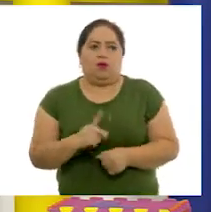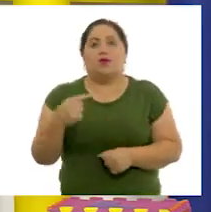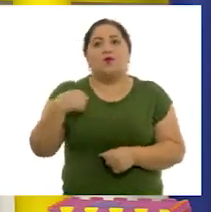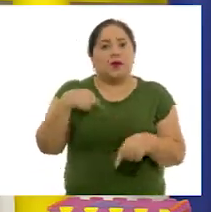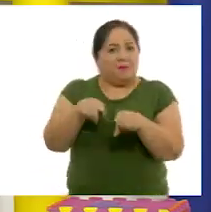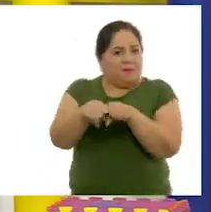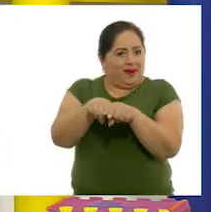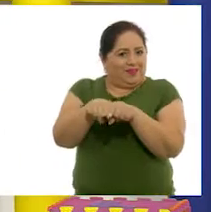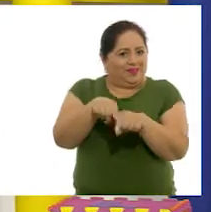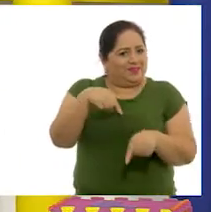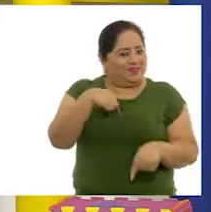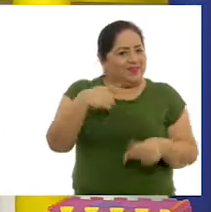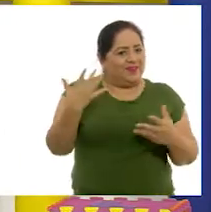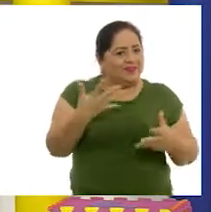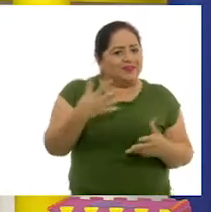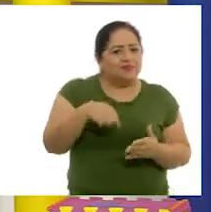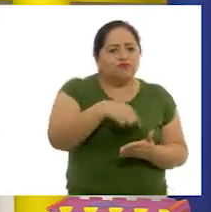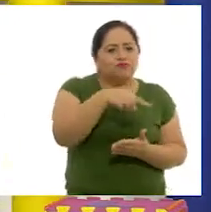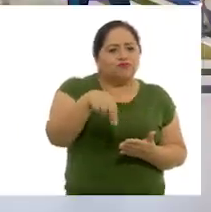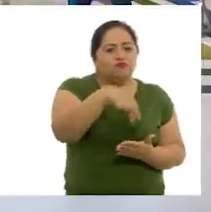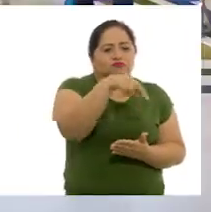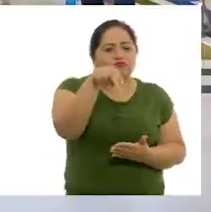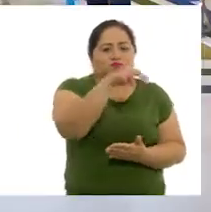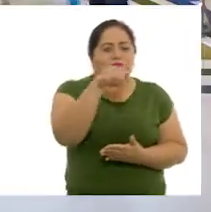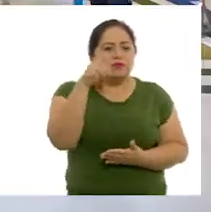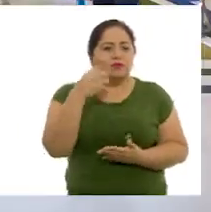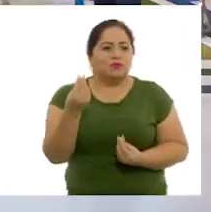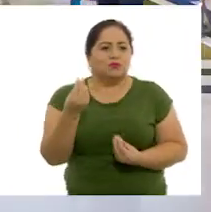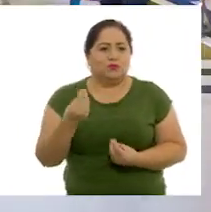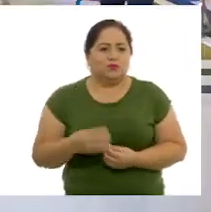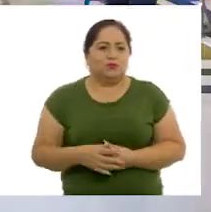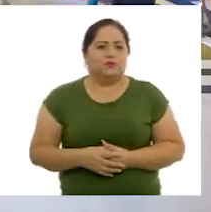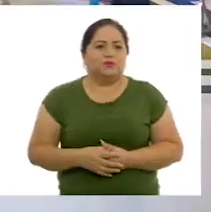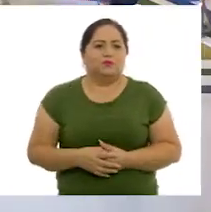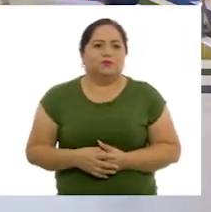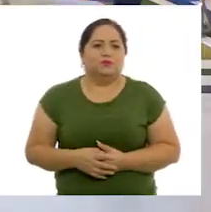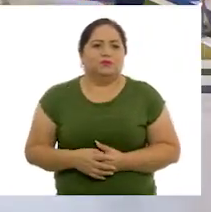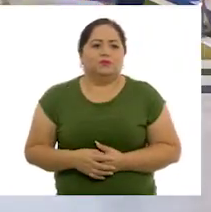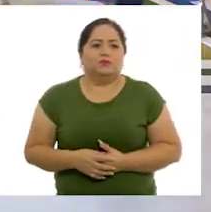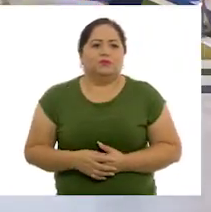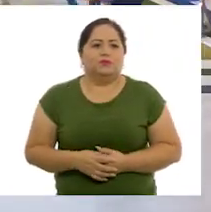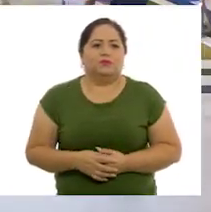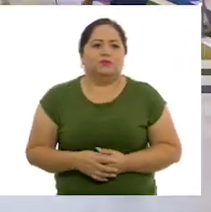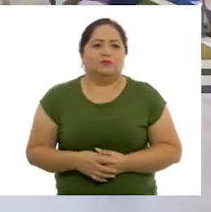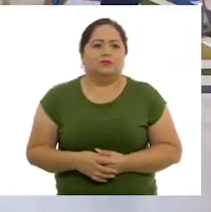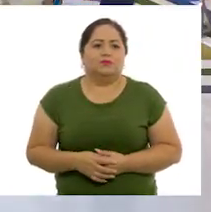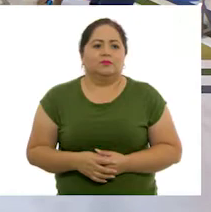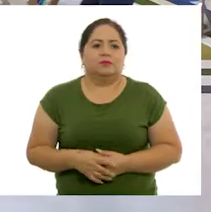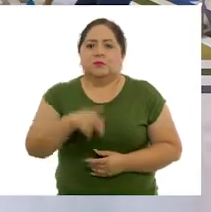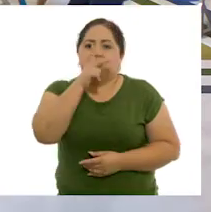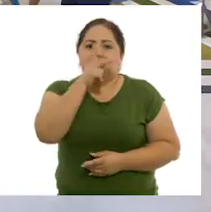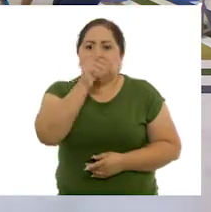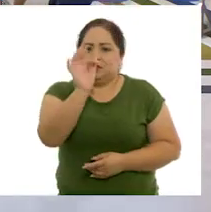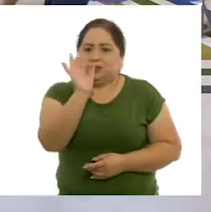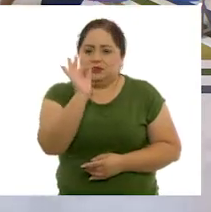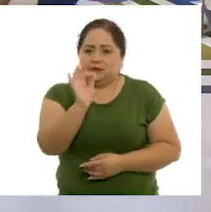al hermanito. Al hermanito. Entonces quedamos que el de papá era en línea recta. Y vamos a hacer la línea recta de aquí para